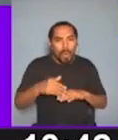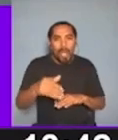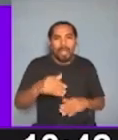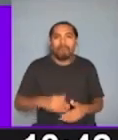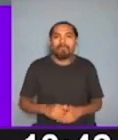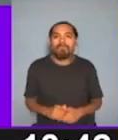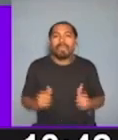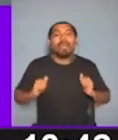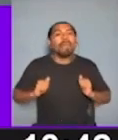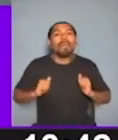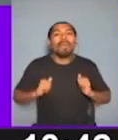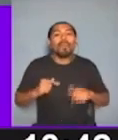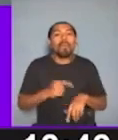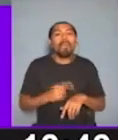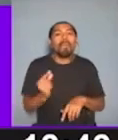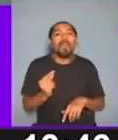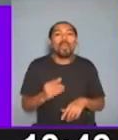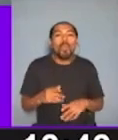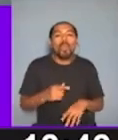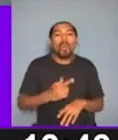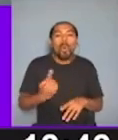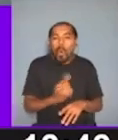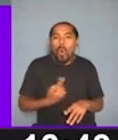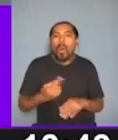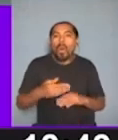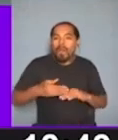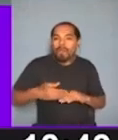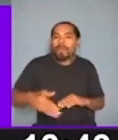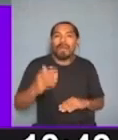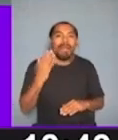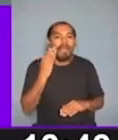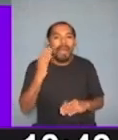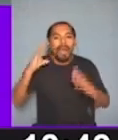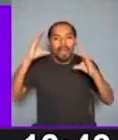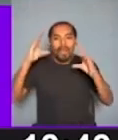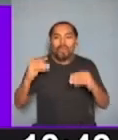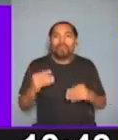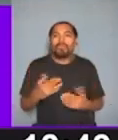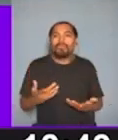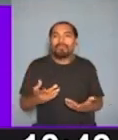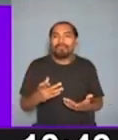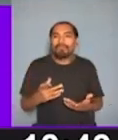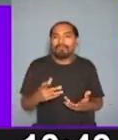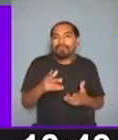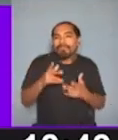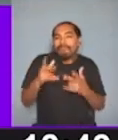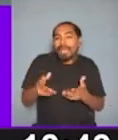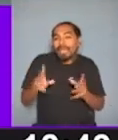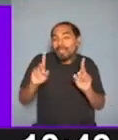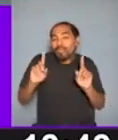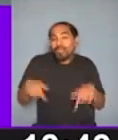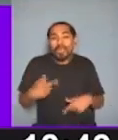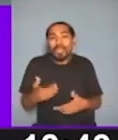en los minutos u horas sucesivas de acá hasta la tarde o hasta la noche, Belén, donde podrían entonces definir algunas